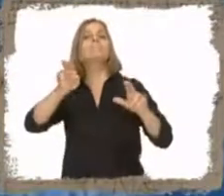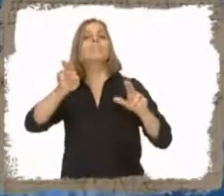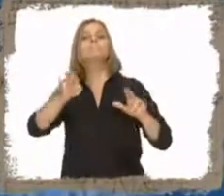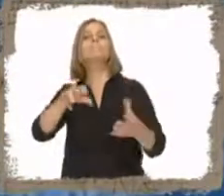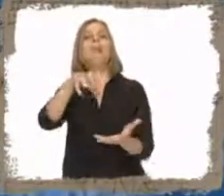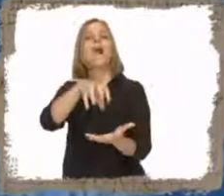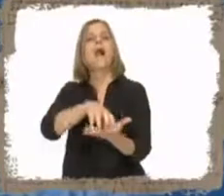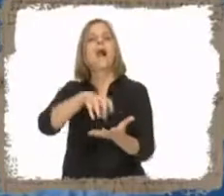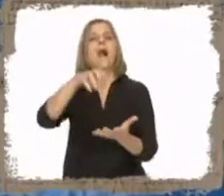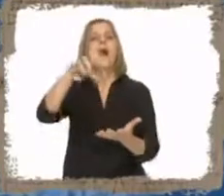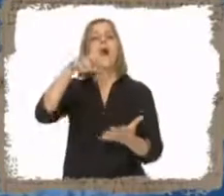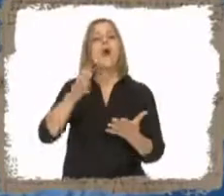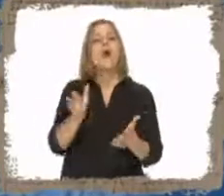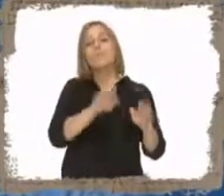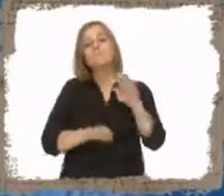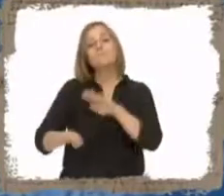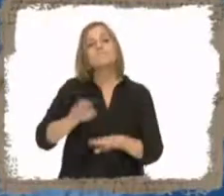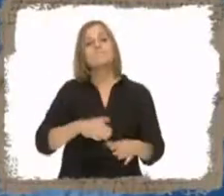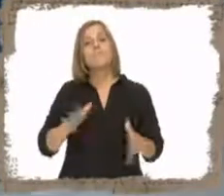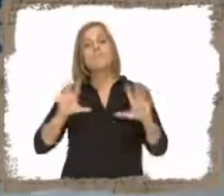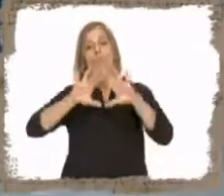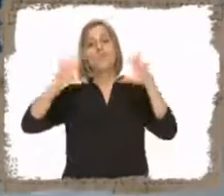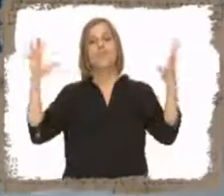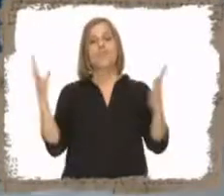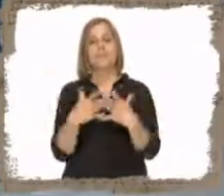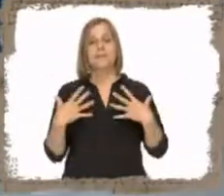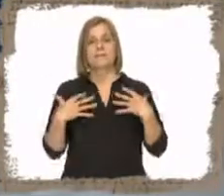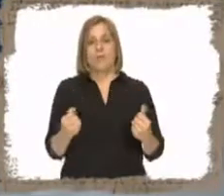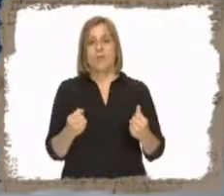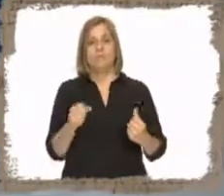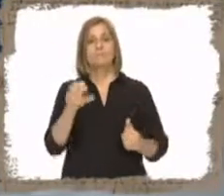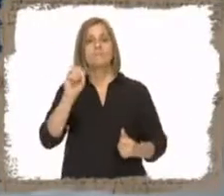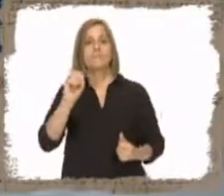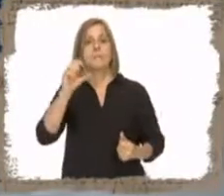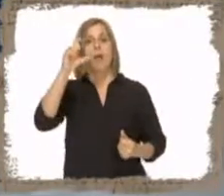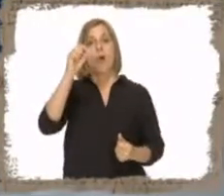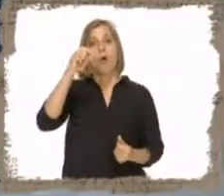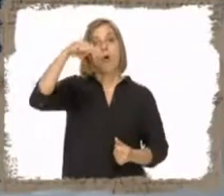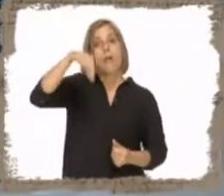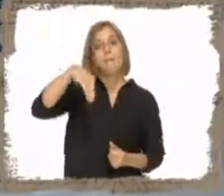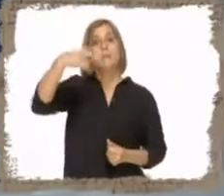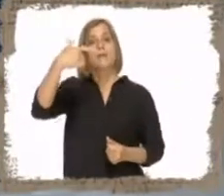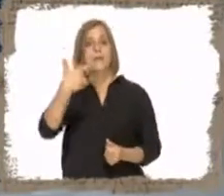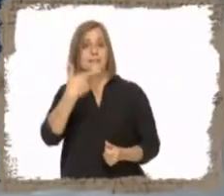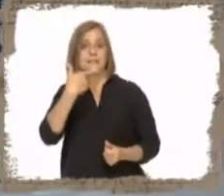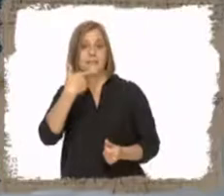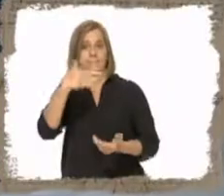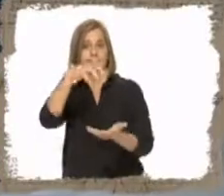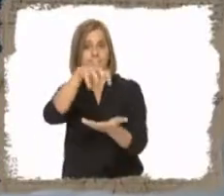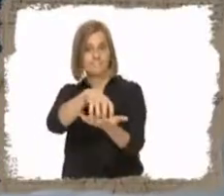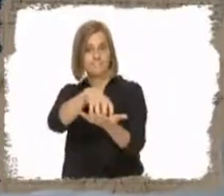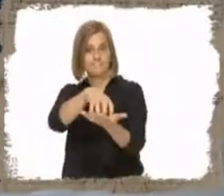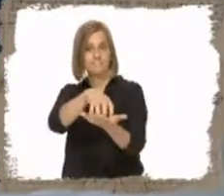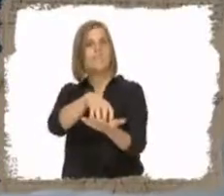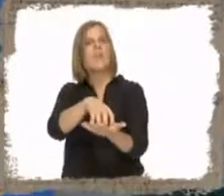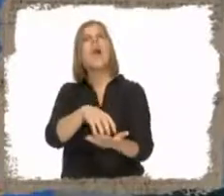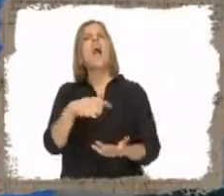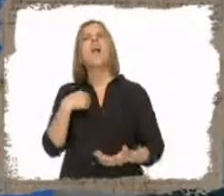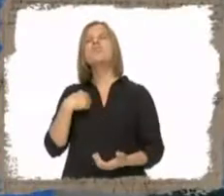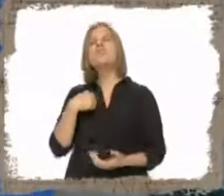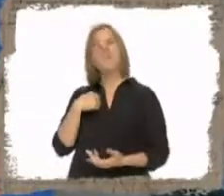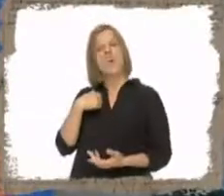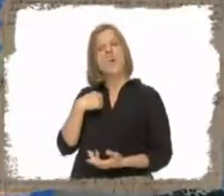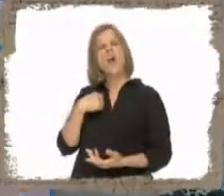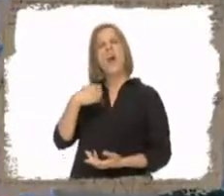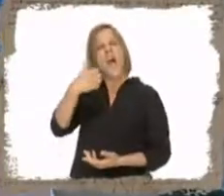hablar de la Organización Mundial de la Salud, también conocida como la OMS. O sea,